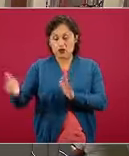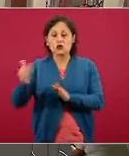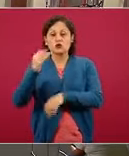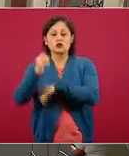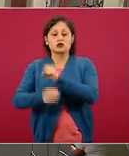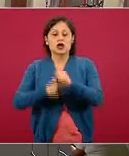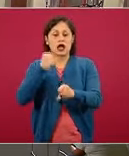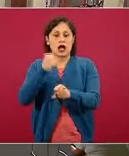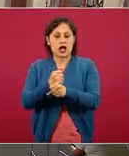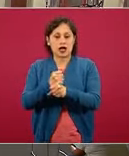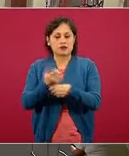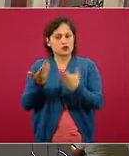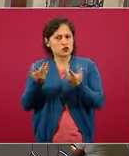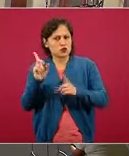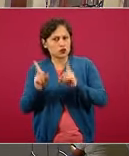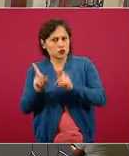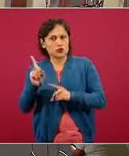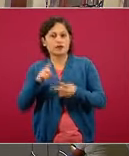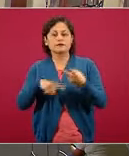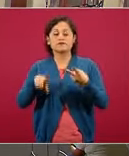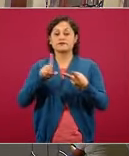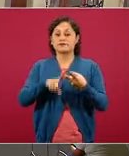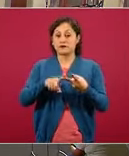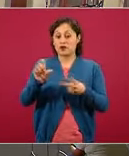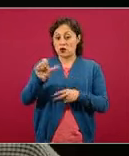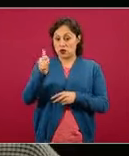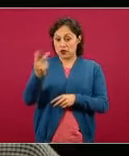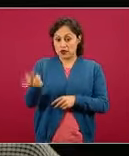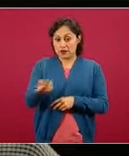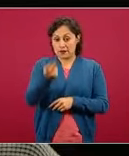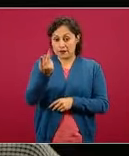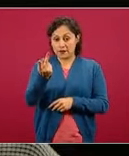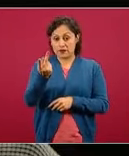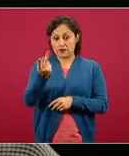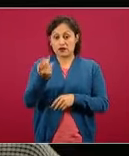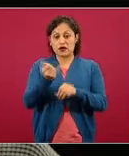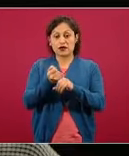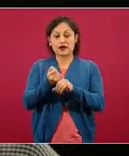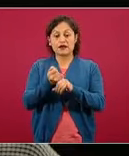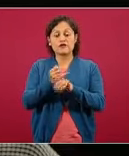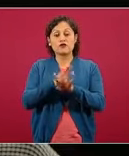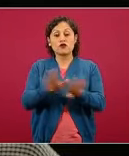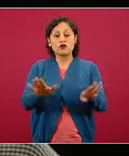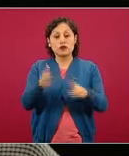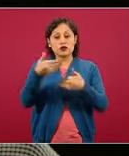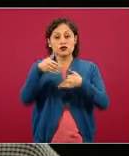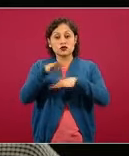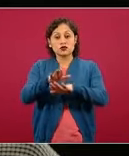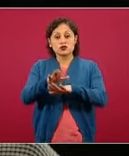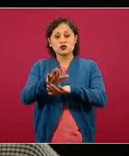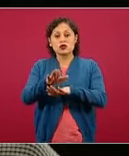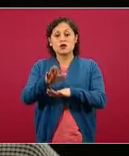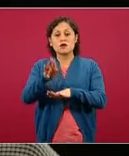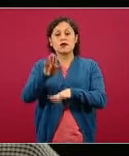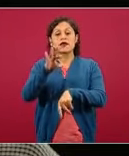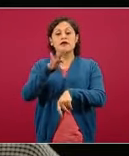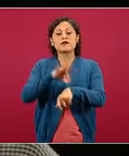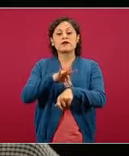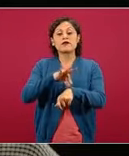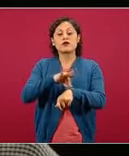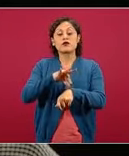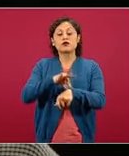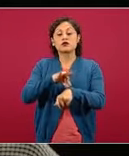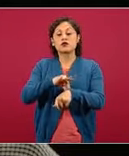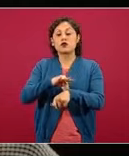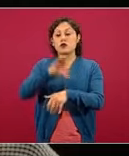sea, eso. Y la segunda duda, no sé si tengan los datos que hemos estado preguntando de los doctores, de cuántos se contrataron,